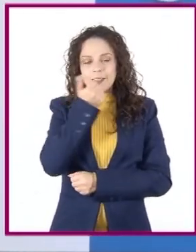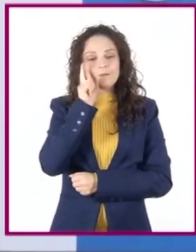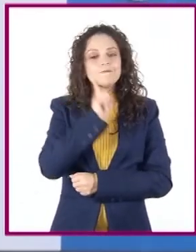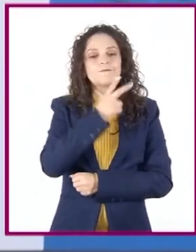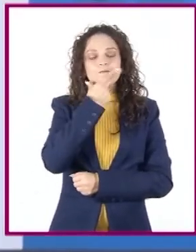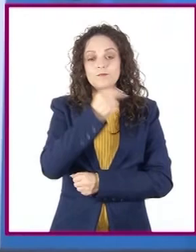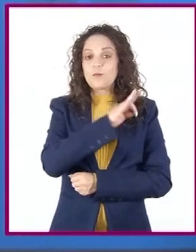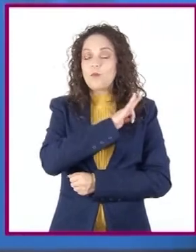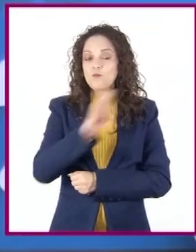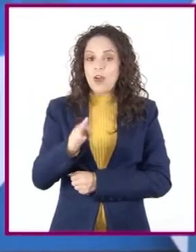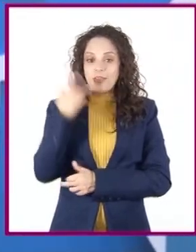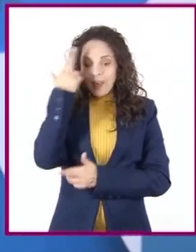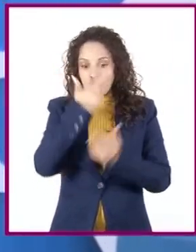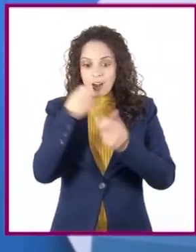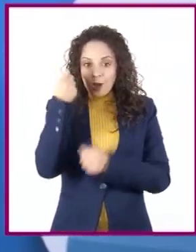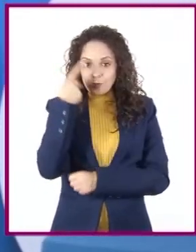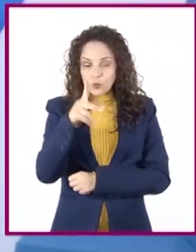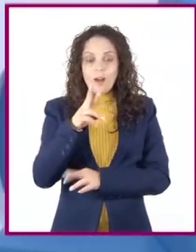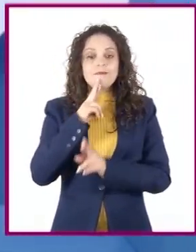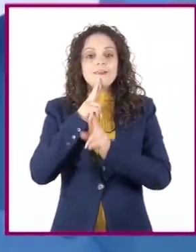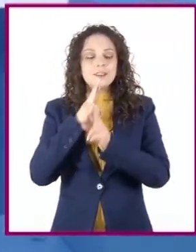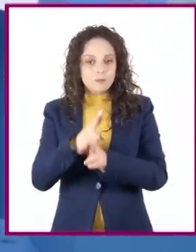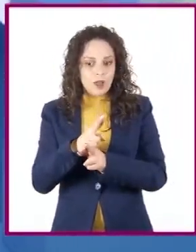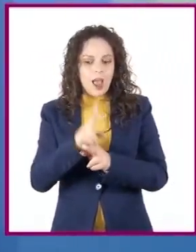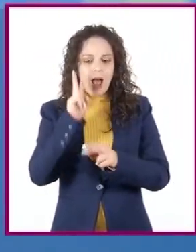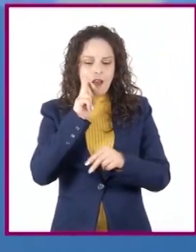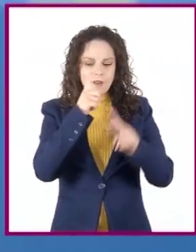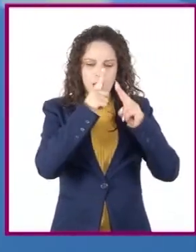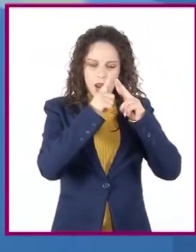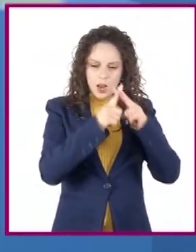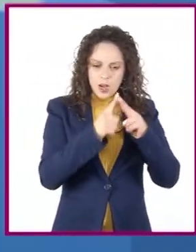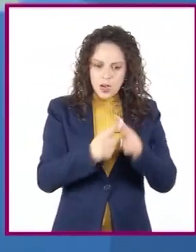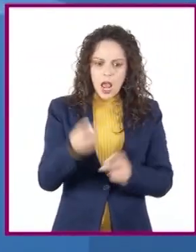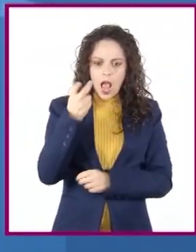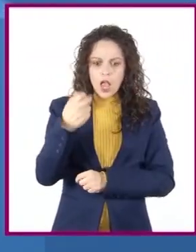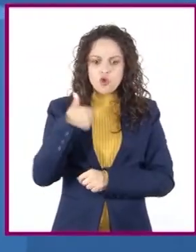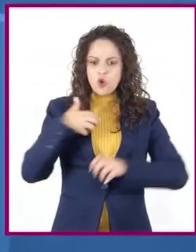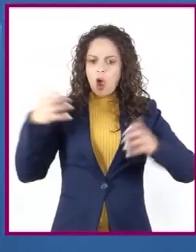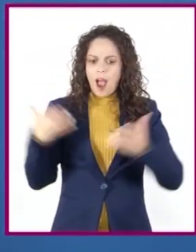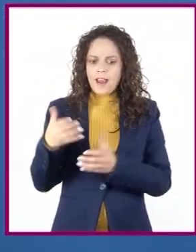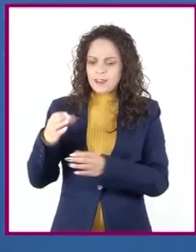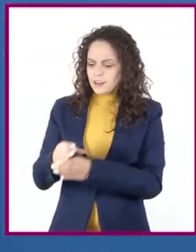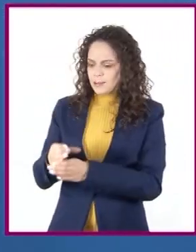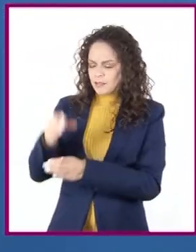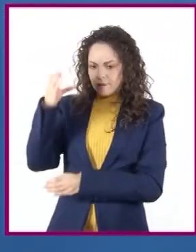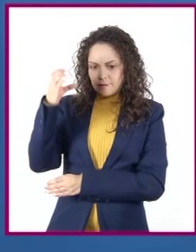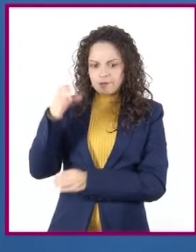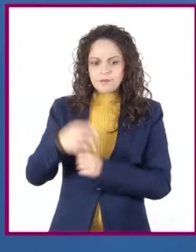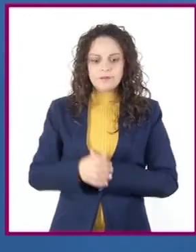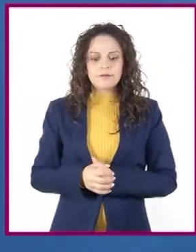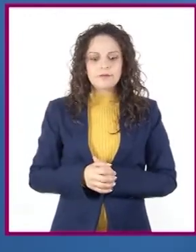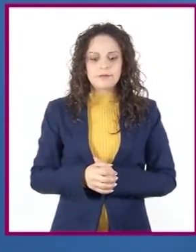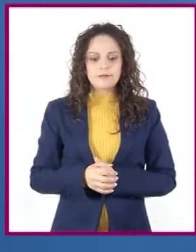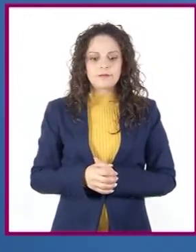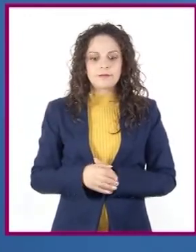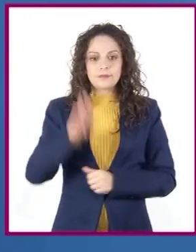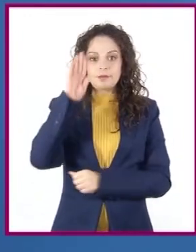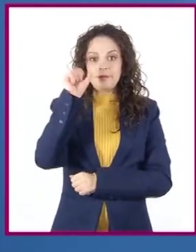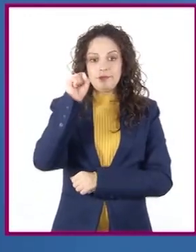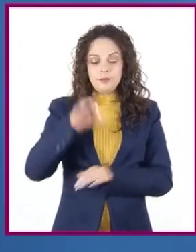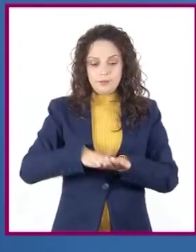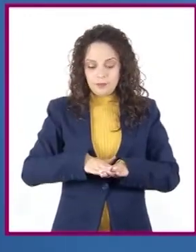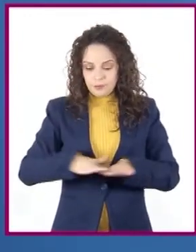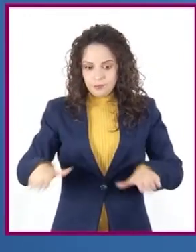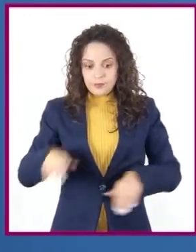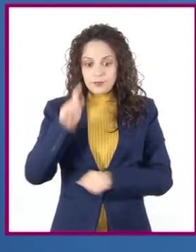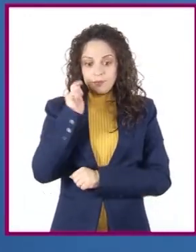su respuesta. Calculemos el volumen de esta figura que construí. Es un prisma recto, cuya base tiene la